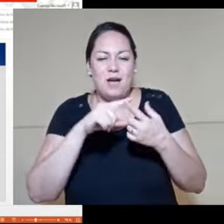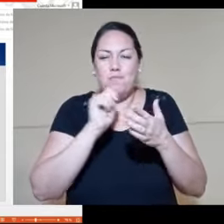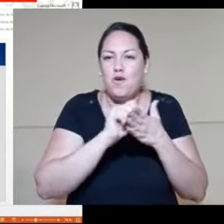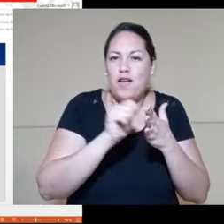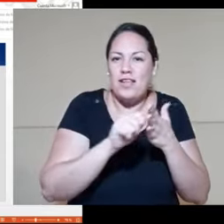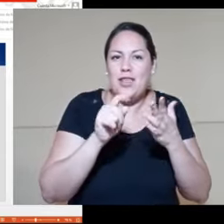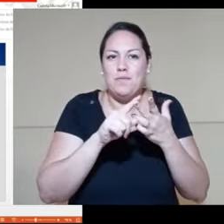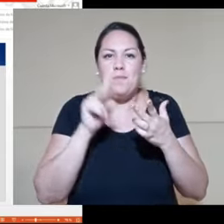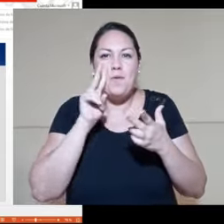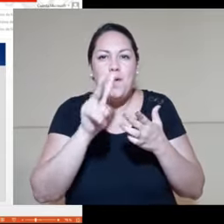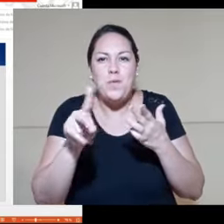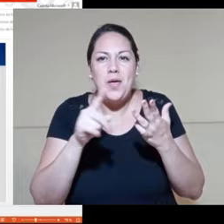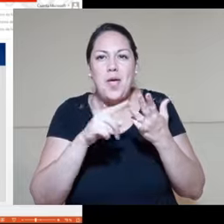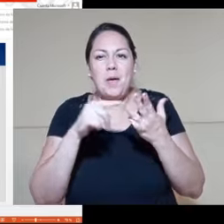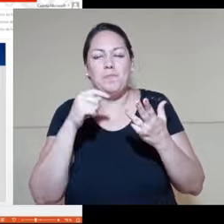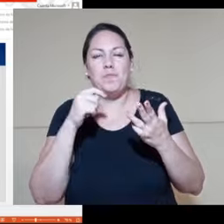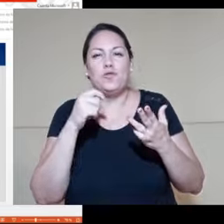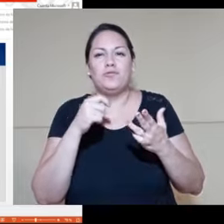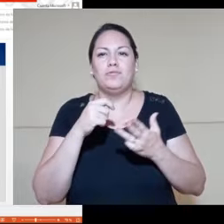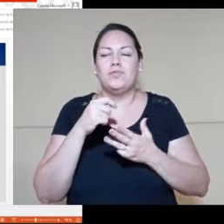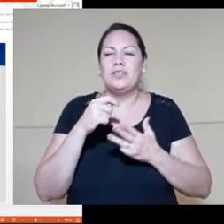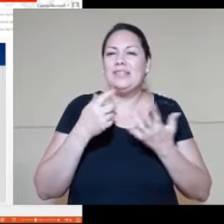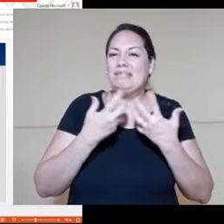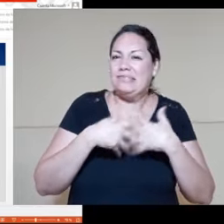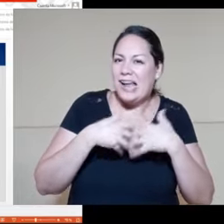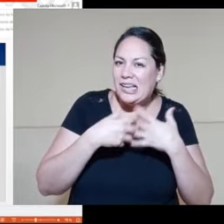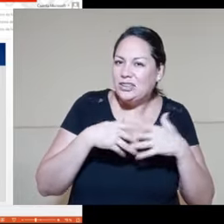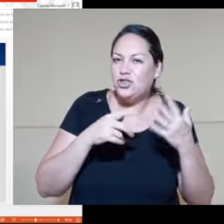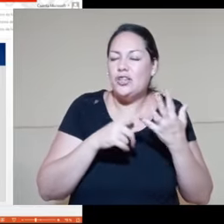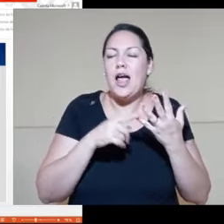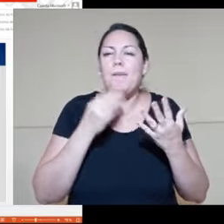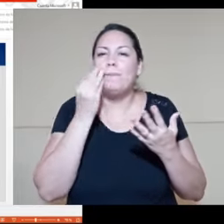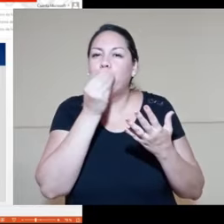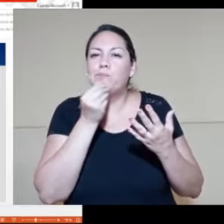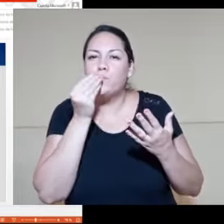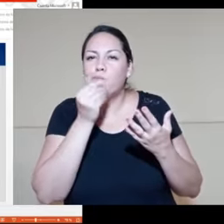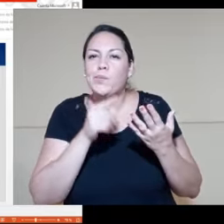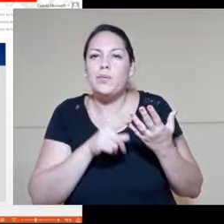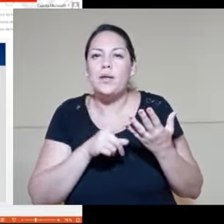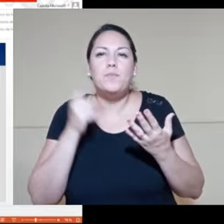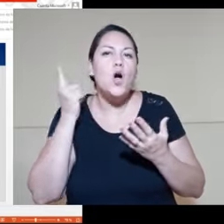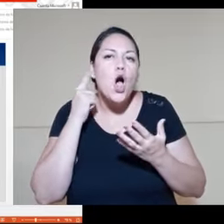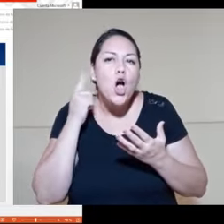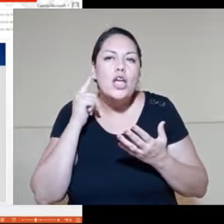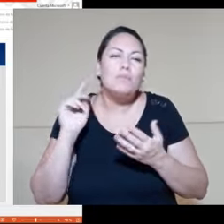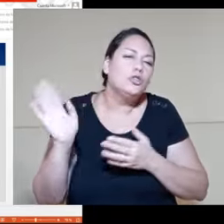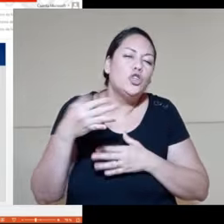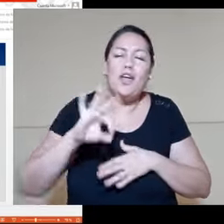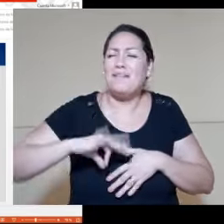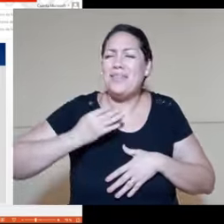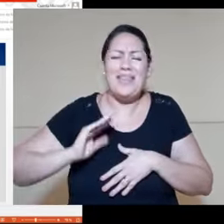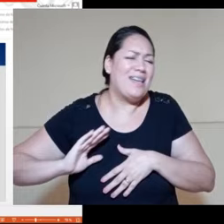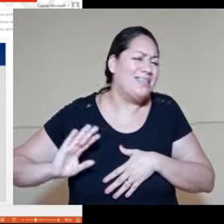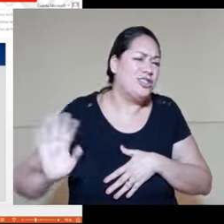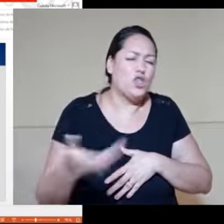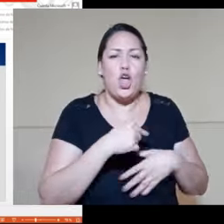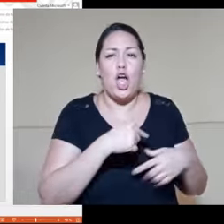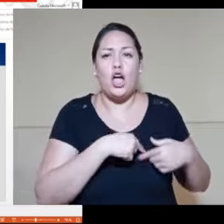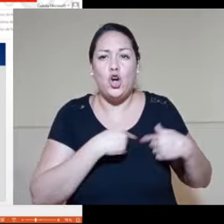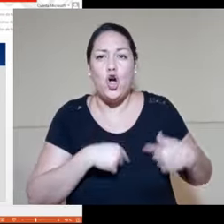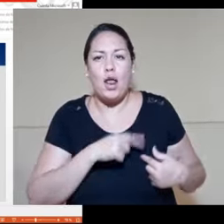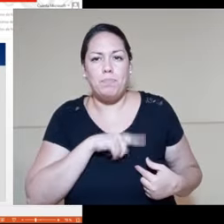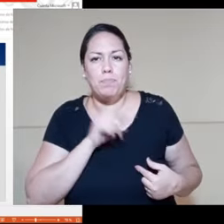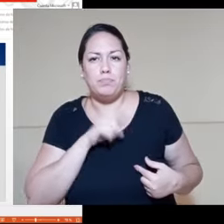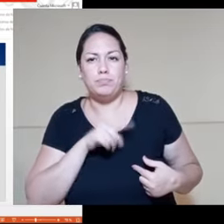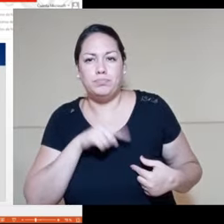así pensamos, escribimos, razonamos, vemos, oímos, degustamos, nuestra vida tiene